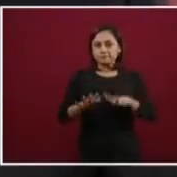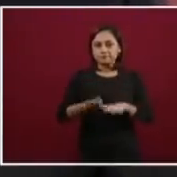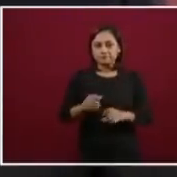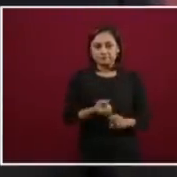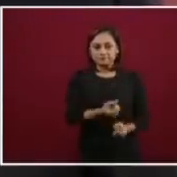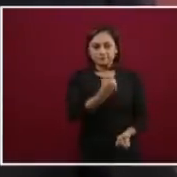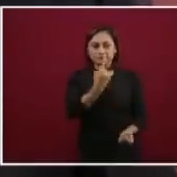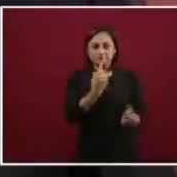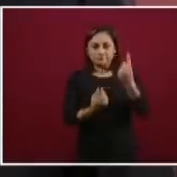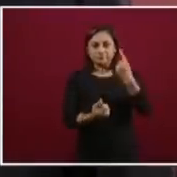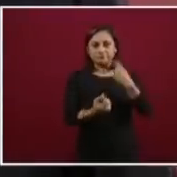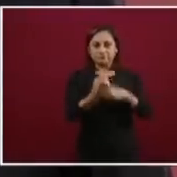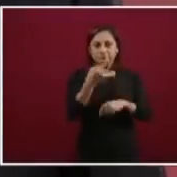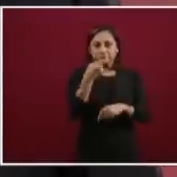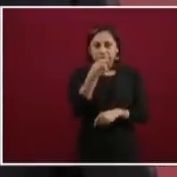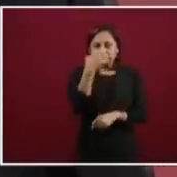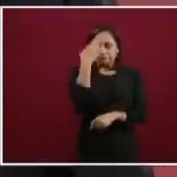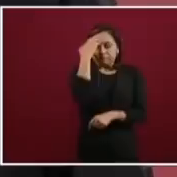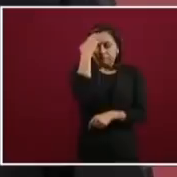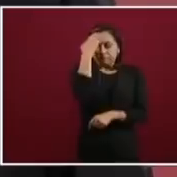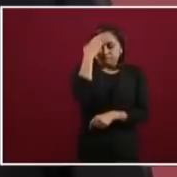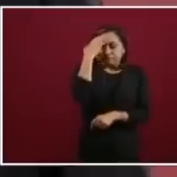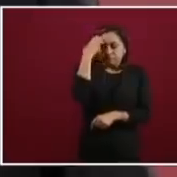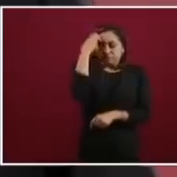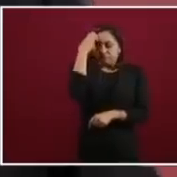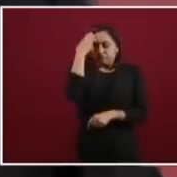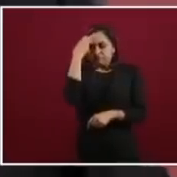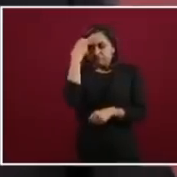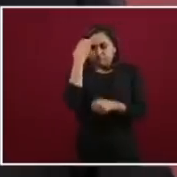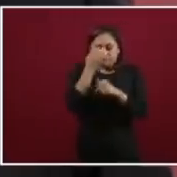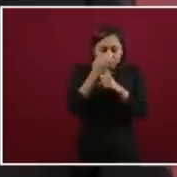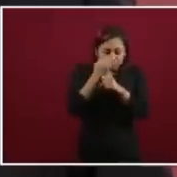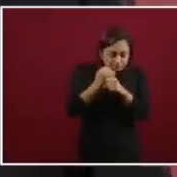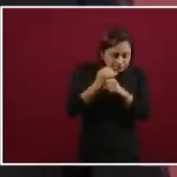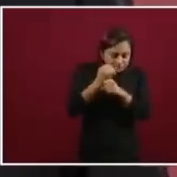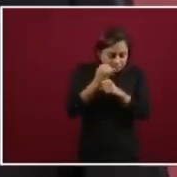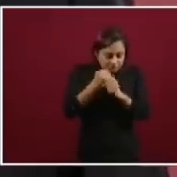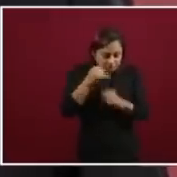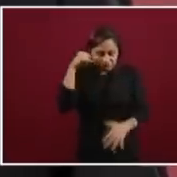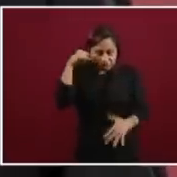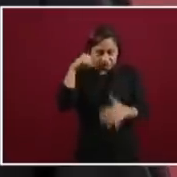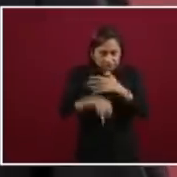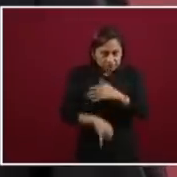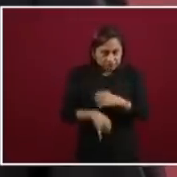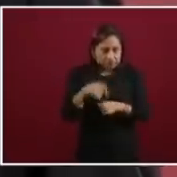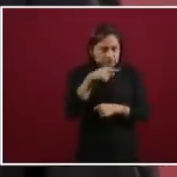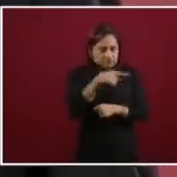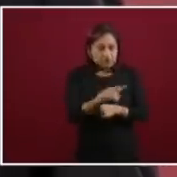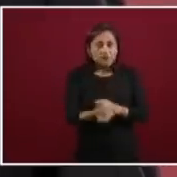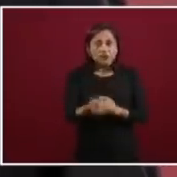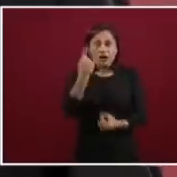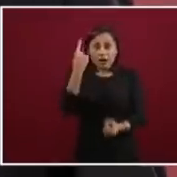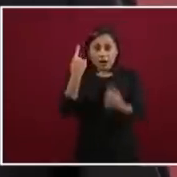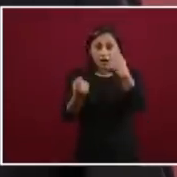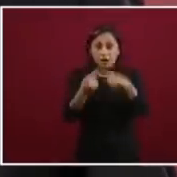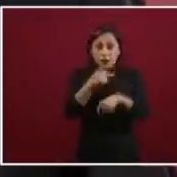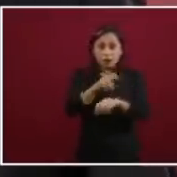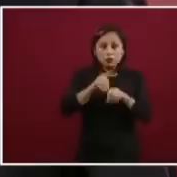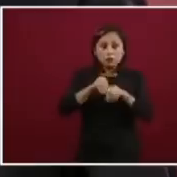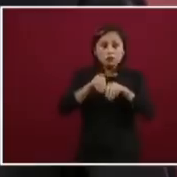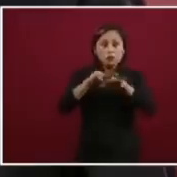de la agudeza de la profundidad de comentarios en las redes